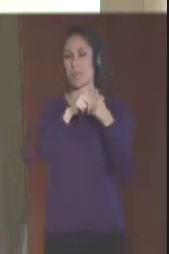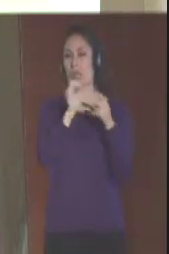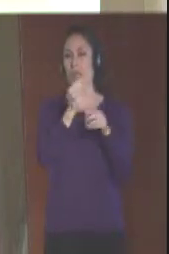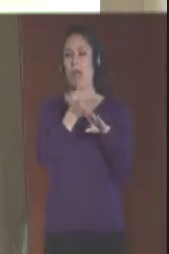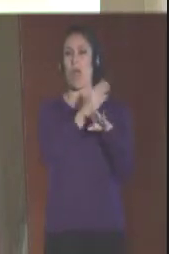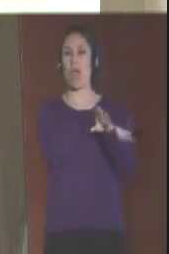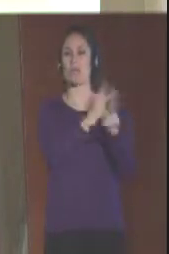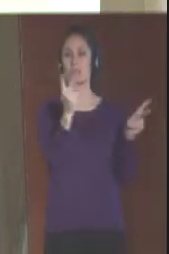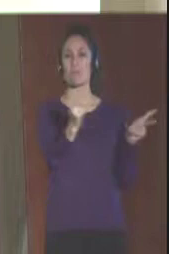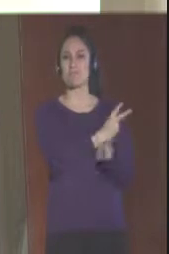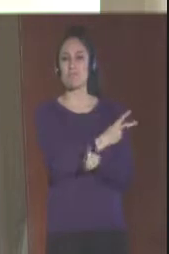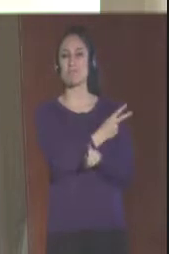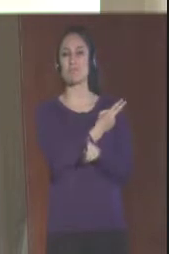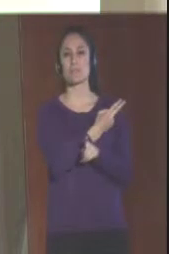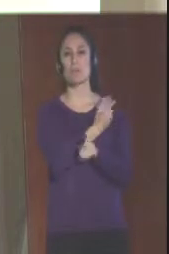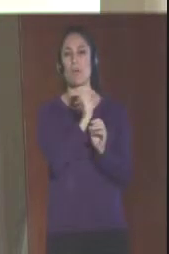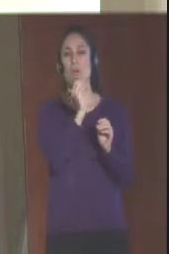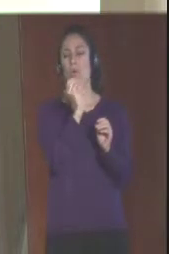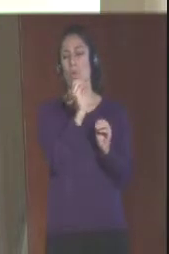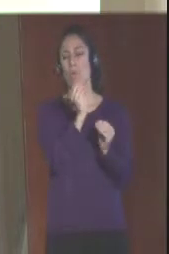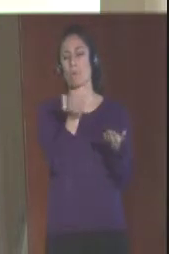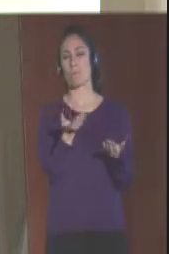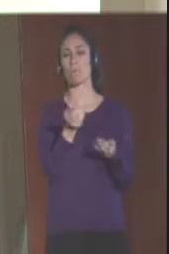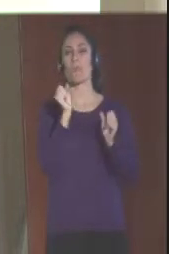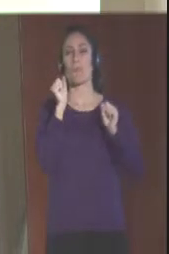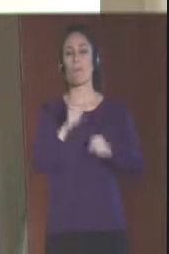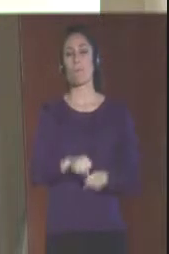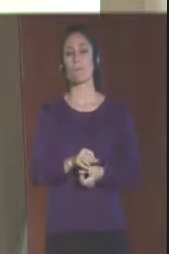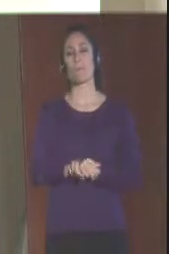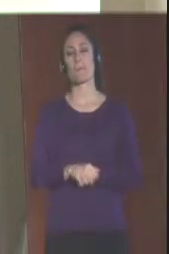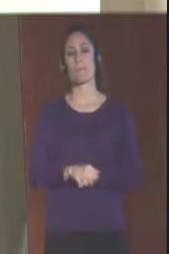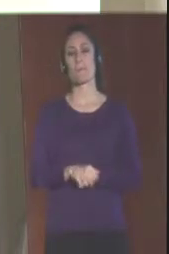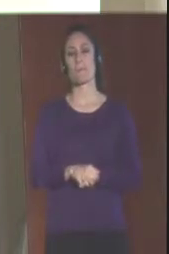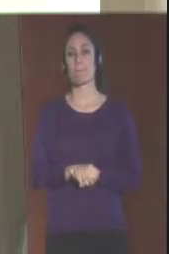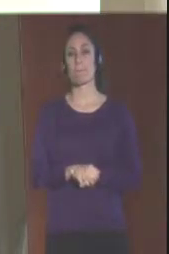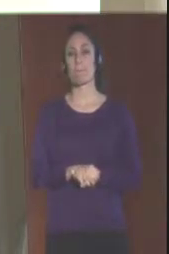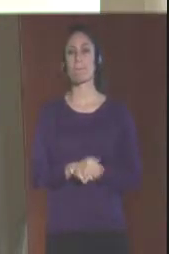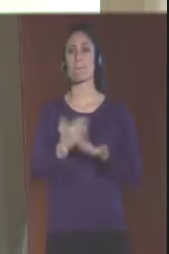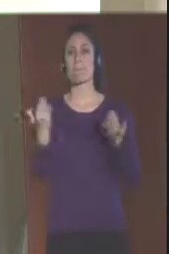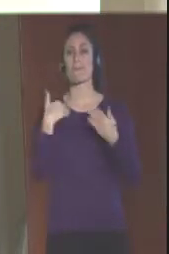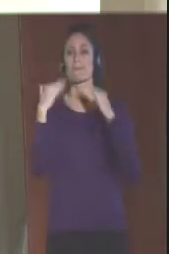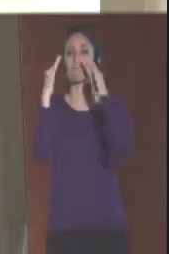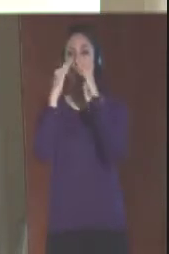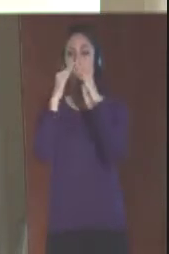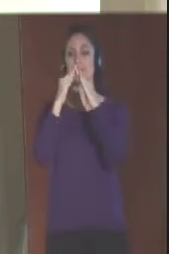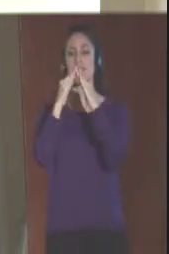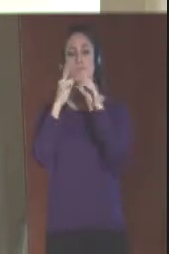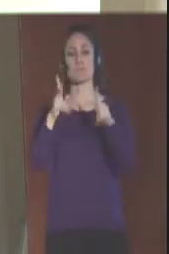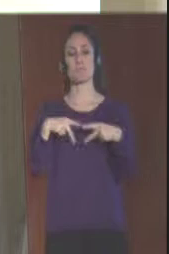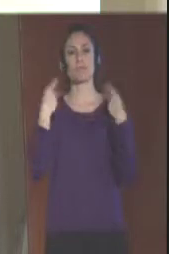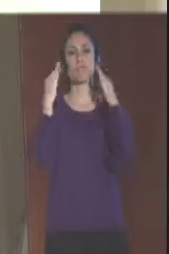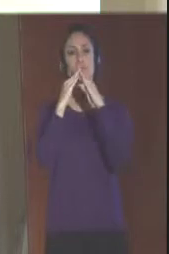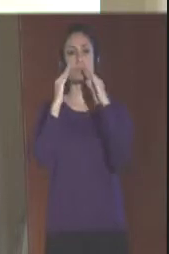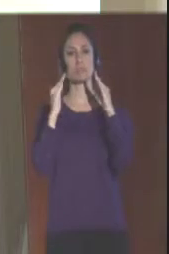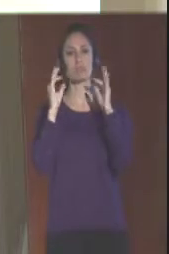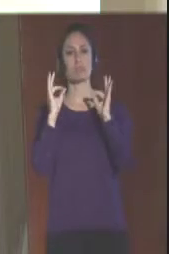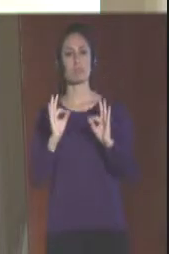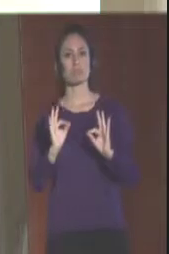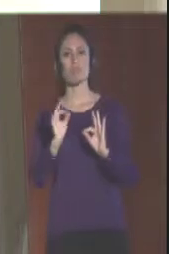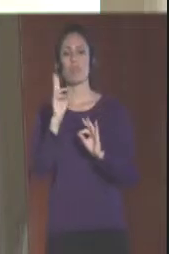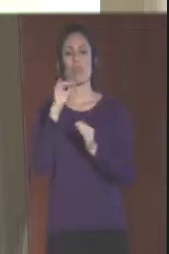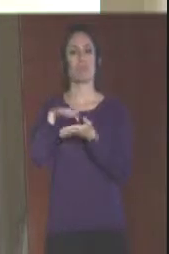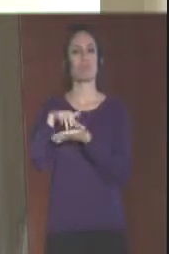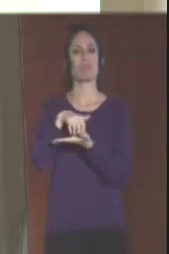que vimos o que por el contrario tengamos lugares para vivir que sean más adecuados y que sean